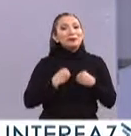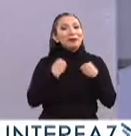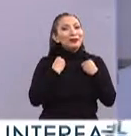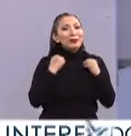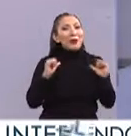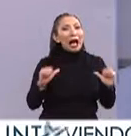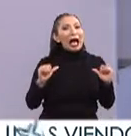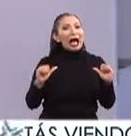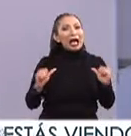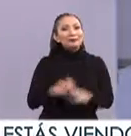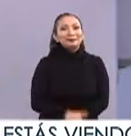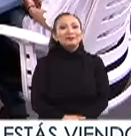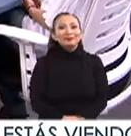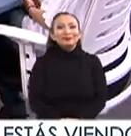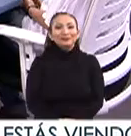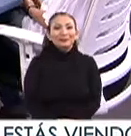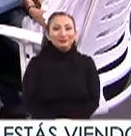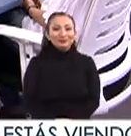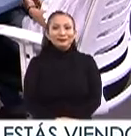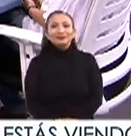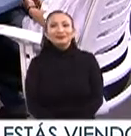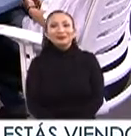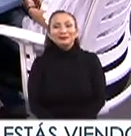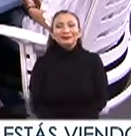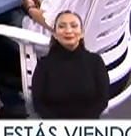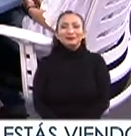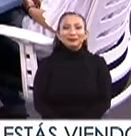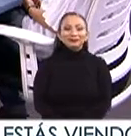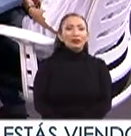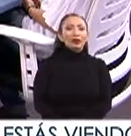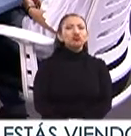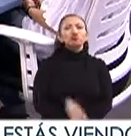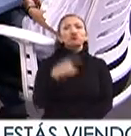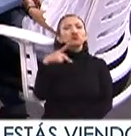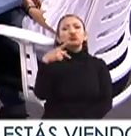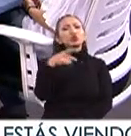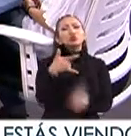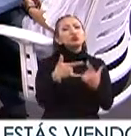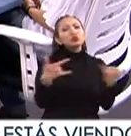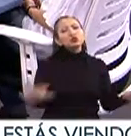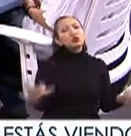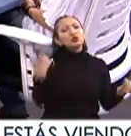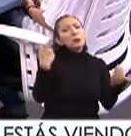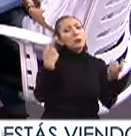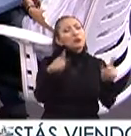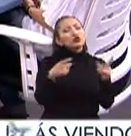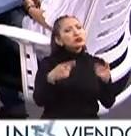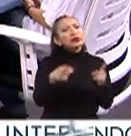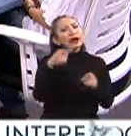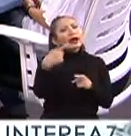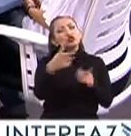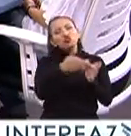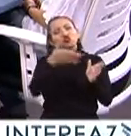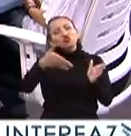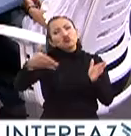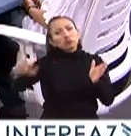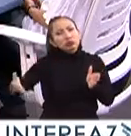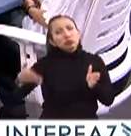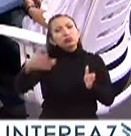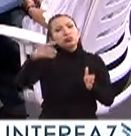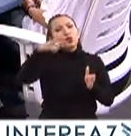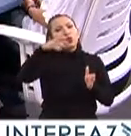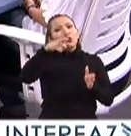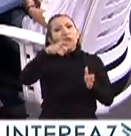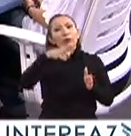Sobreviviendo. Bueno, tú, dentro de tu trayectoria musical, pues una de tus